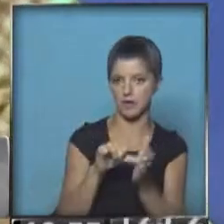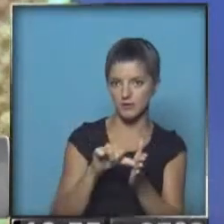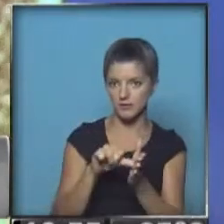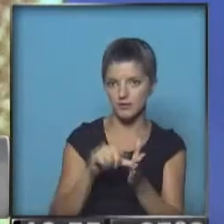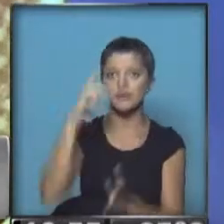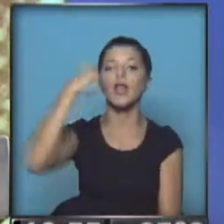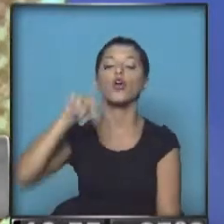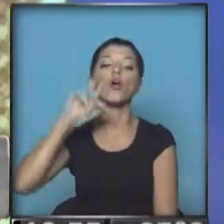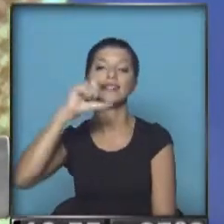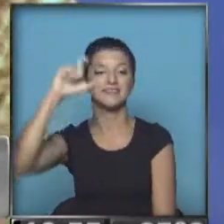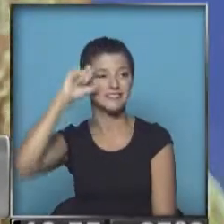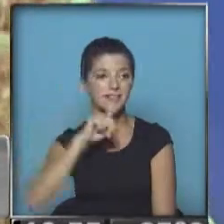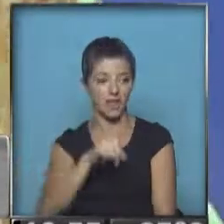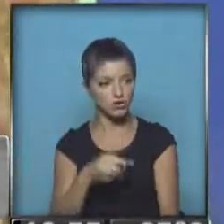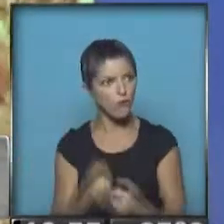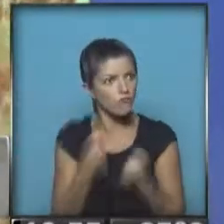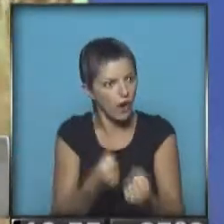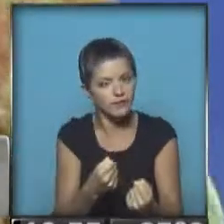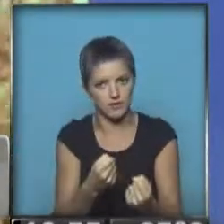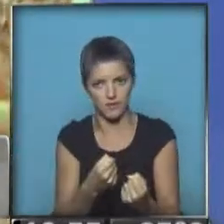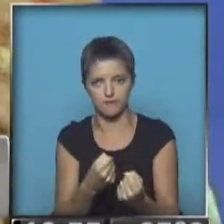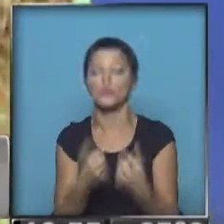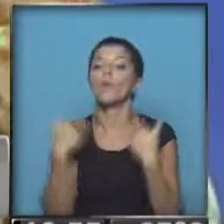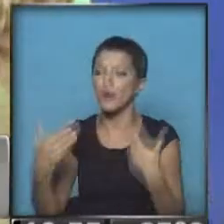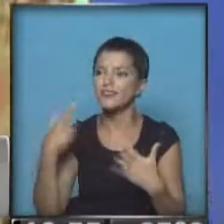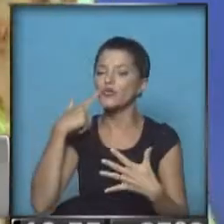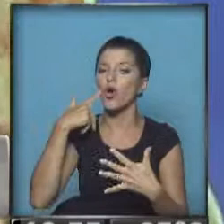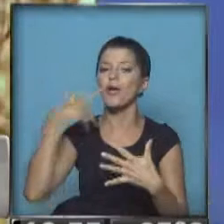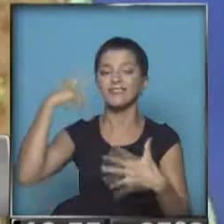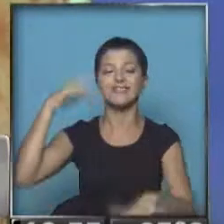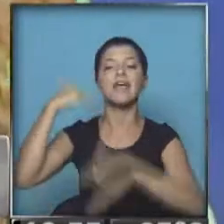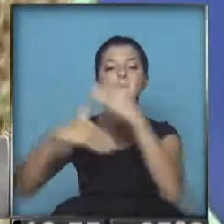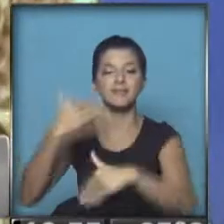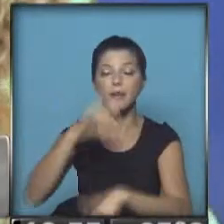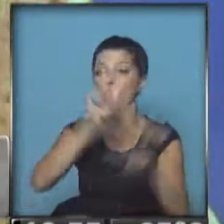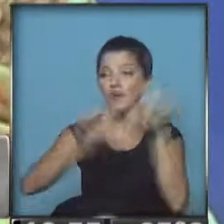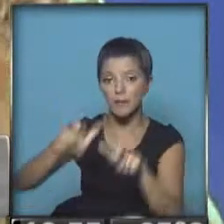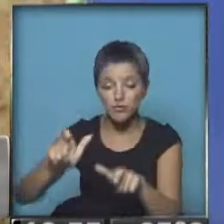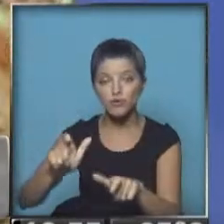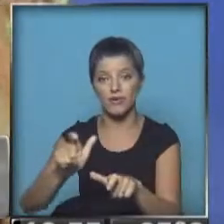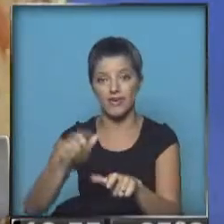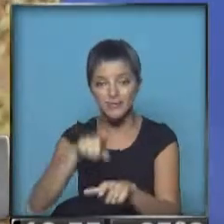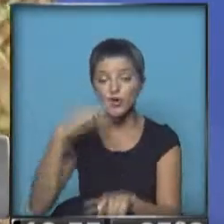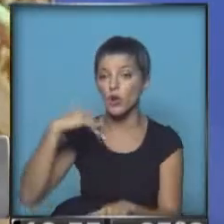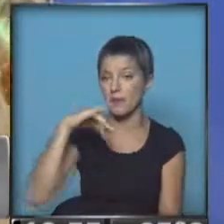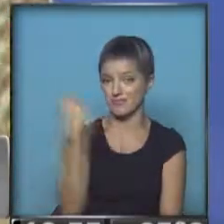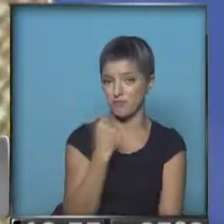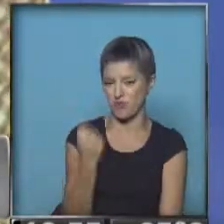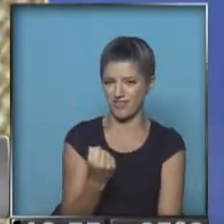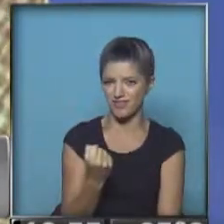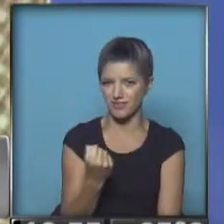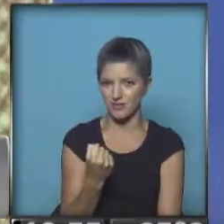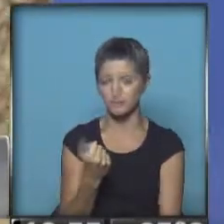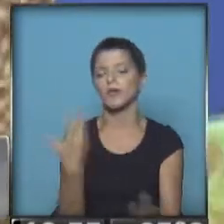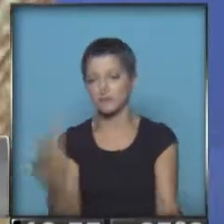tener. Por eso necesitamos capacitar nuestros recursos humanos, nuestro pueblo, que es lo más que tenemos.